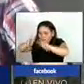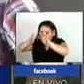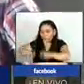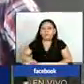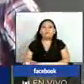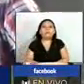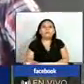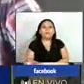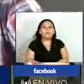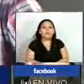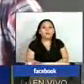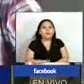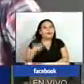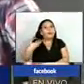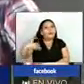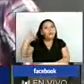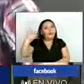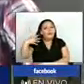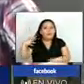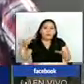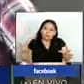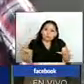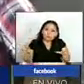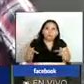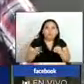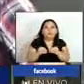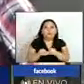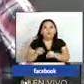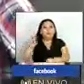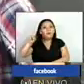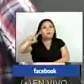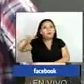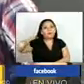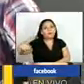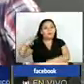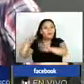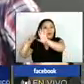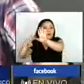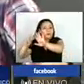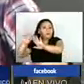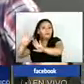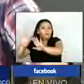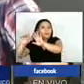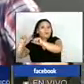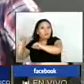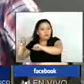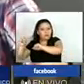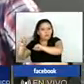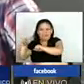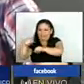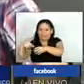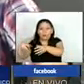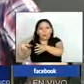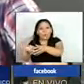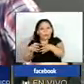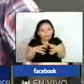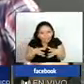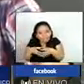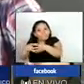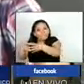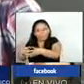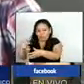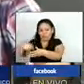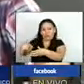Pero teníamos un total acumulado de 1,691 pacientes aislados por